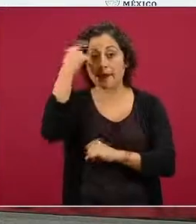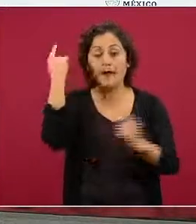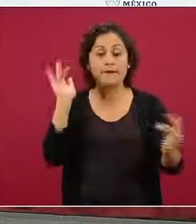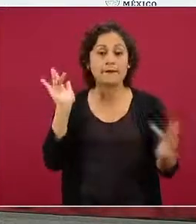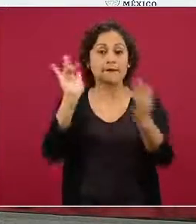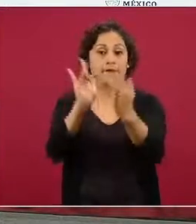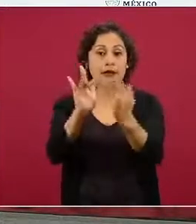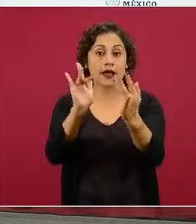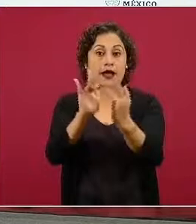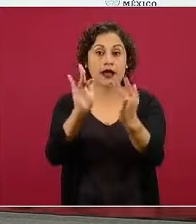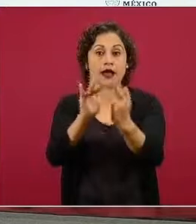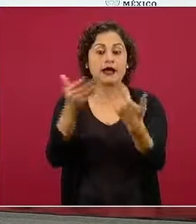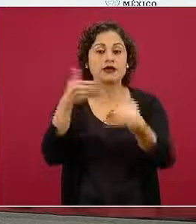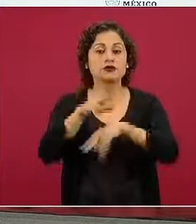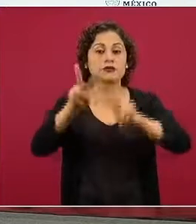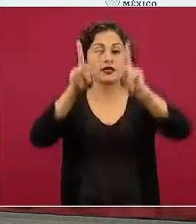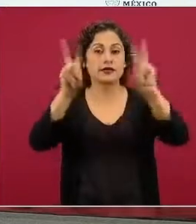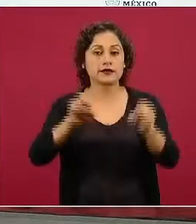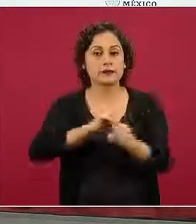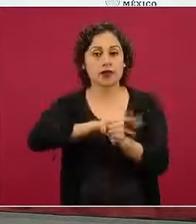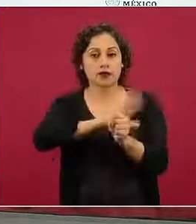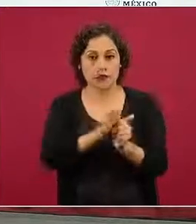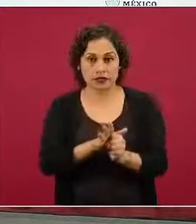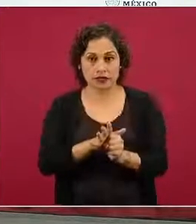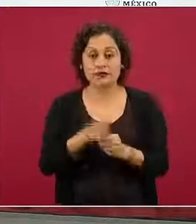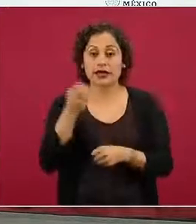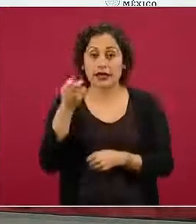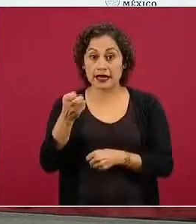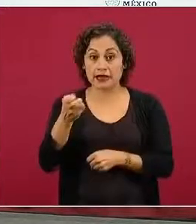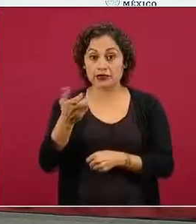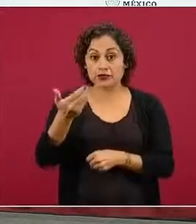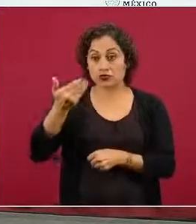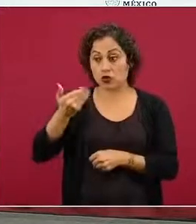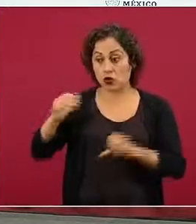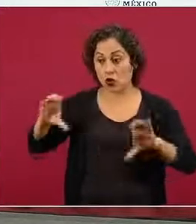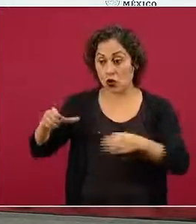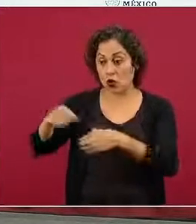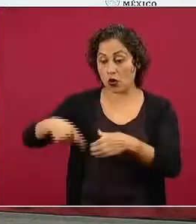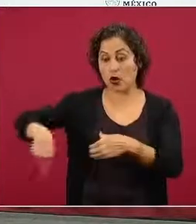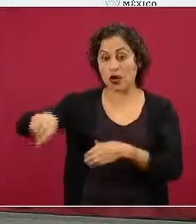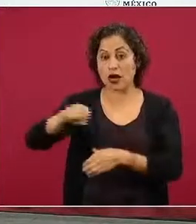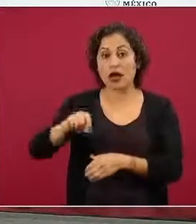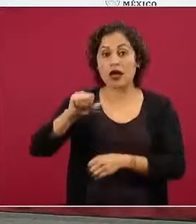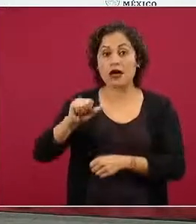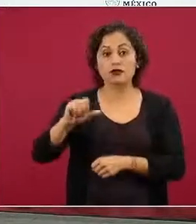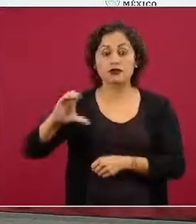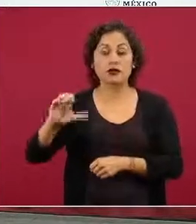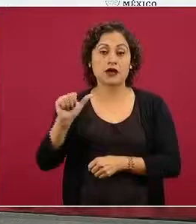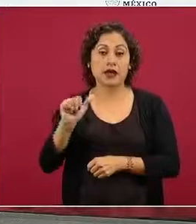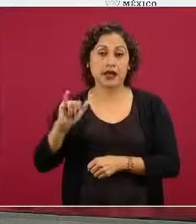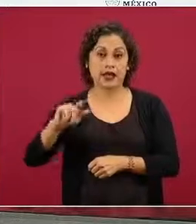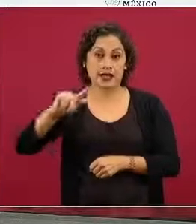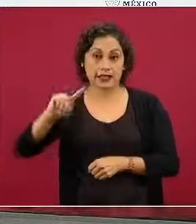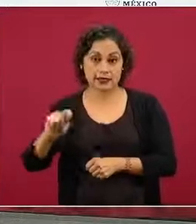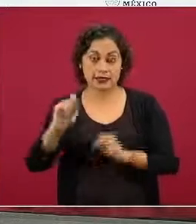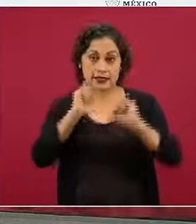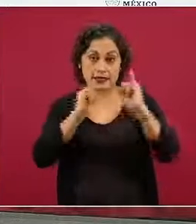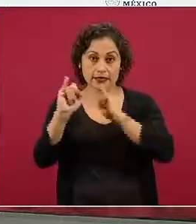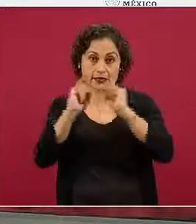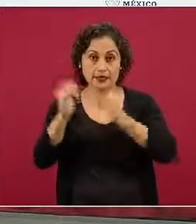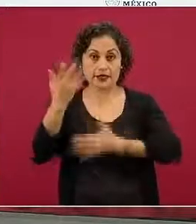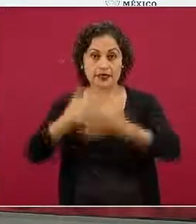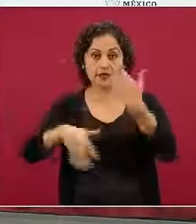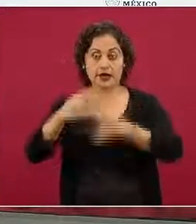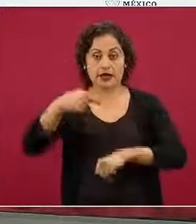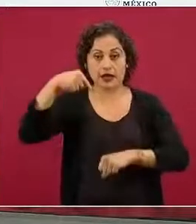de la emergencia sanitaria de la COVID-19. Esto fue consensuado con la Asociación de Intérpretes y Traductores de Lengua de Señas en la